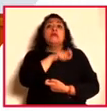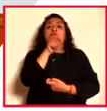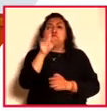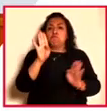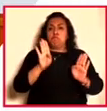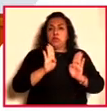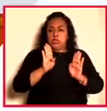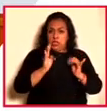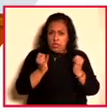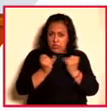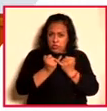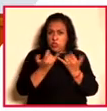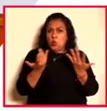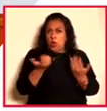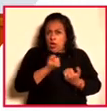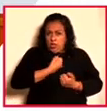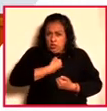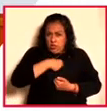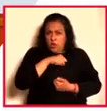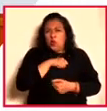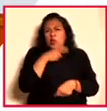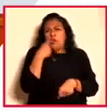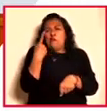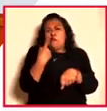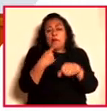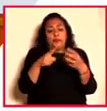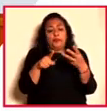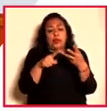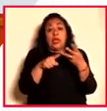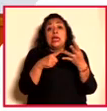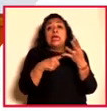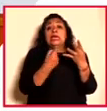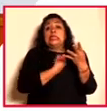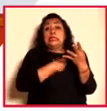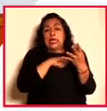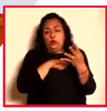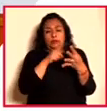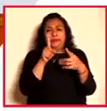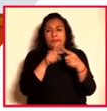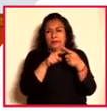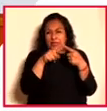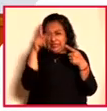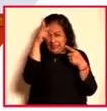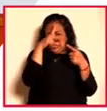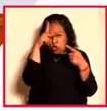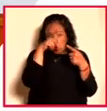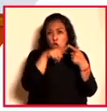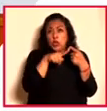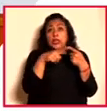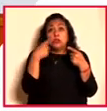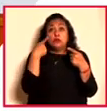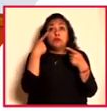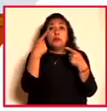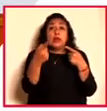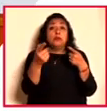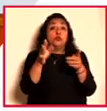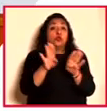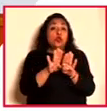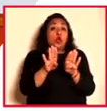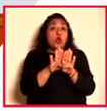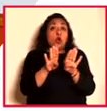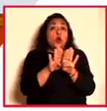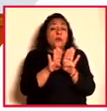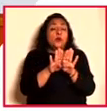y también los de salud con la epidemia de viruelas. Pero en los primeros, en los psicológicos, vemos claramente